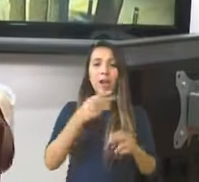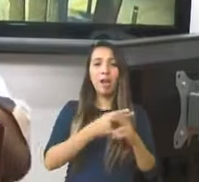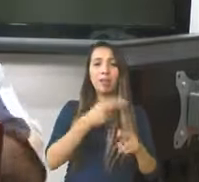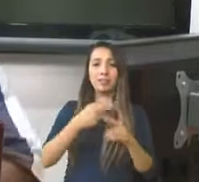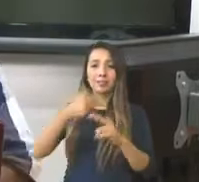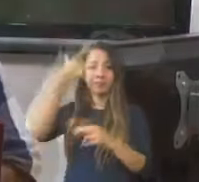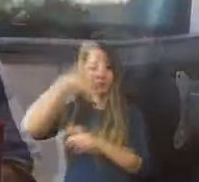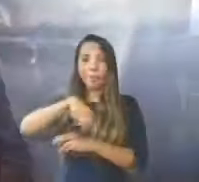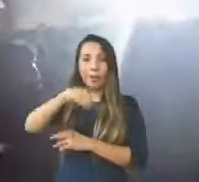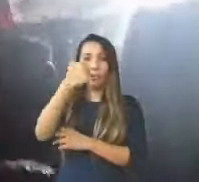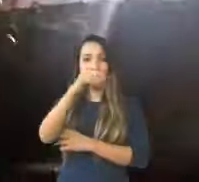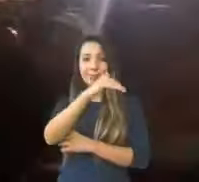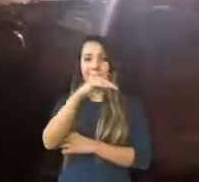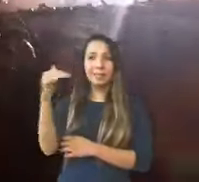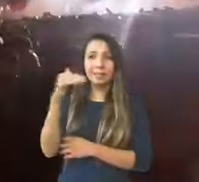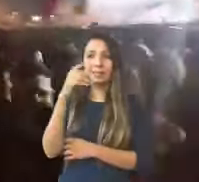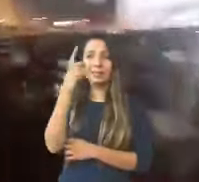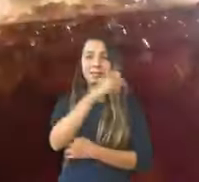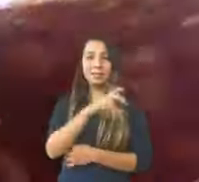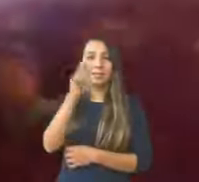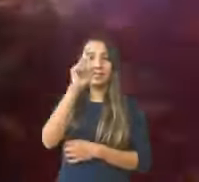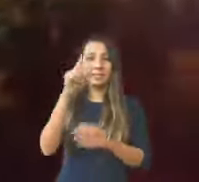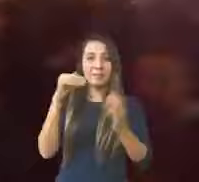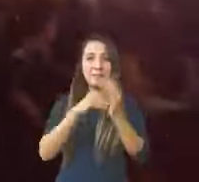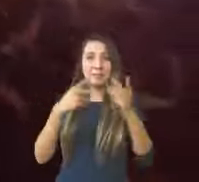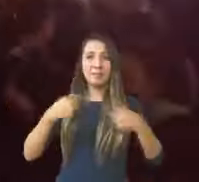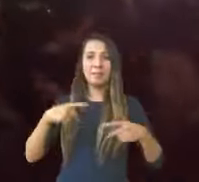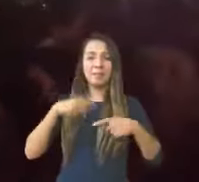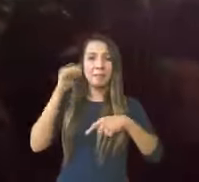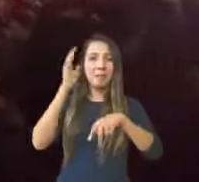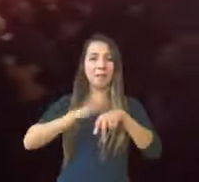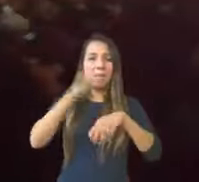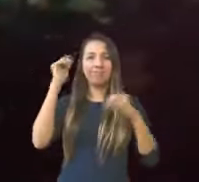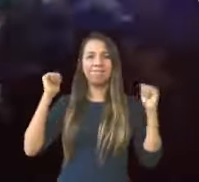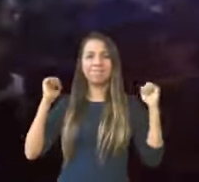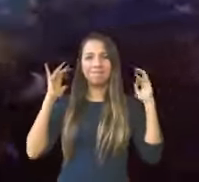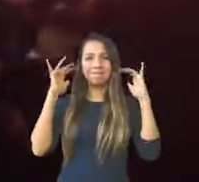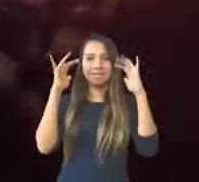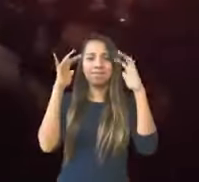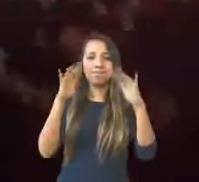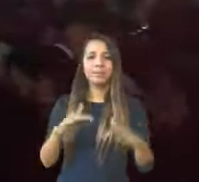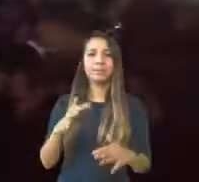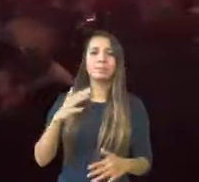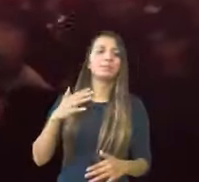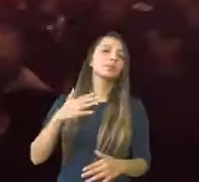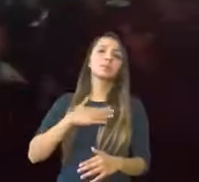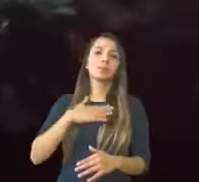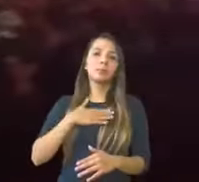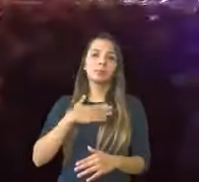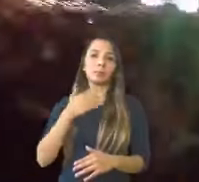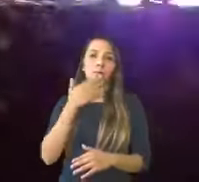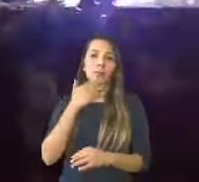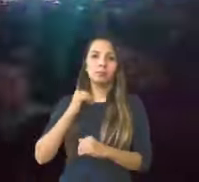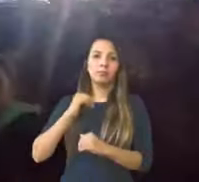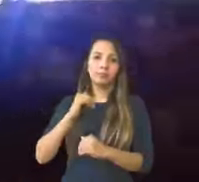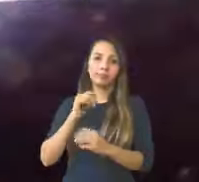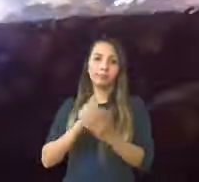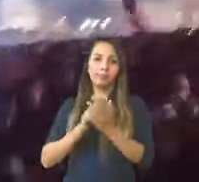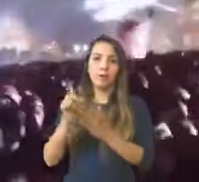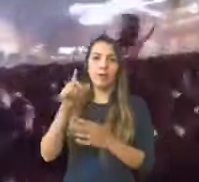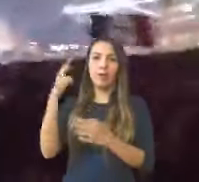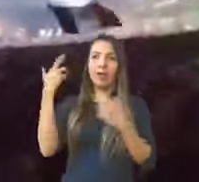11:30, y más de 130,000 personas que se fueron dando cita. No tengo los derechos del audio, pero ahí estaba